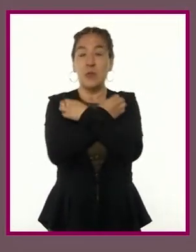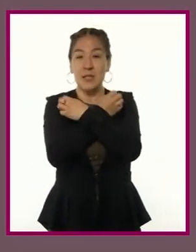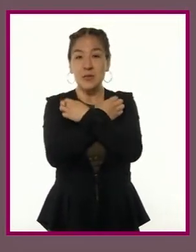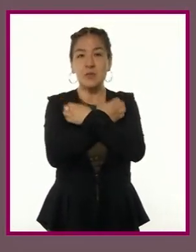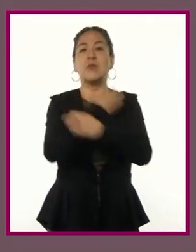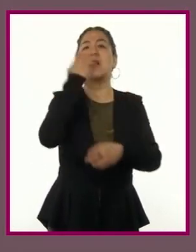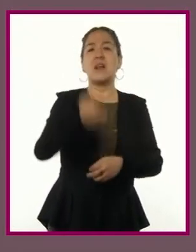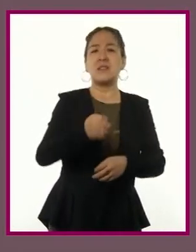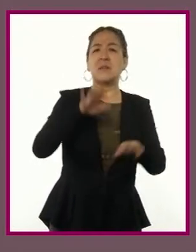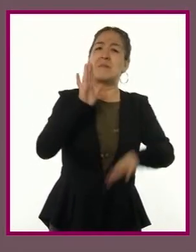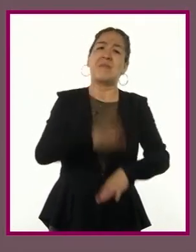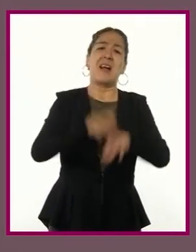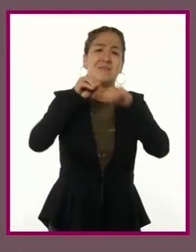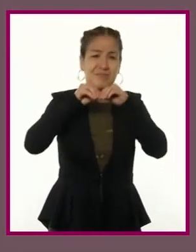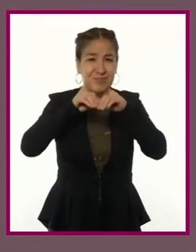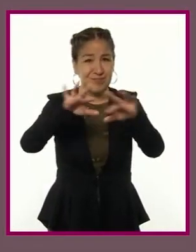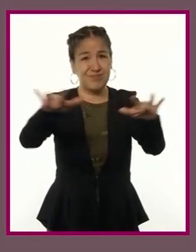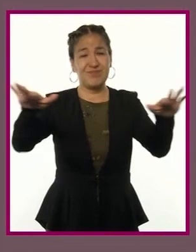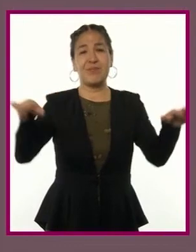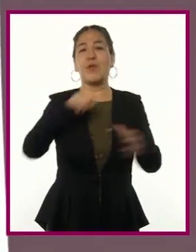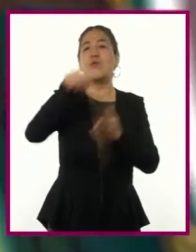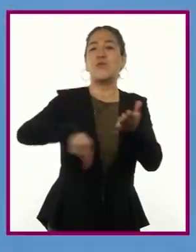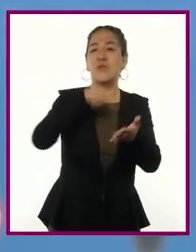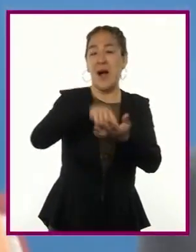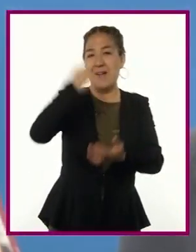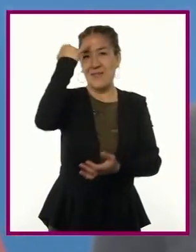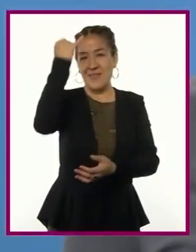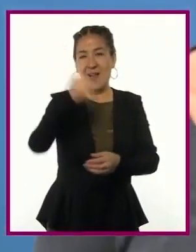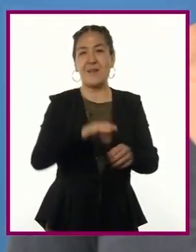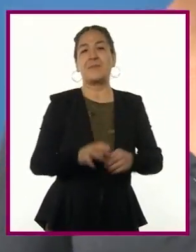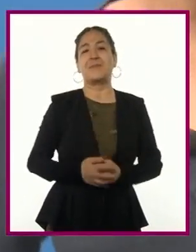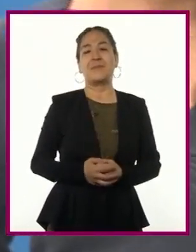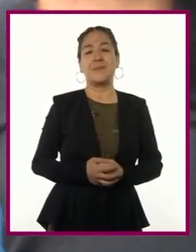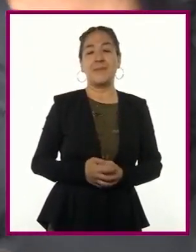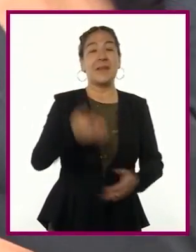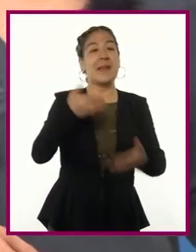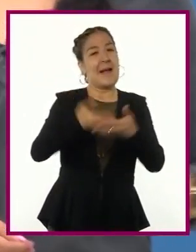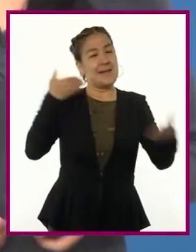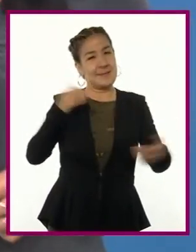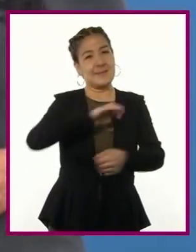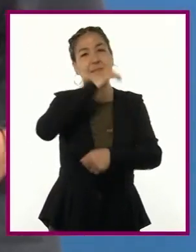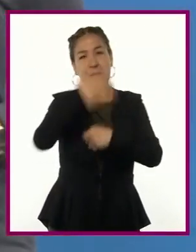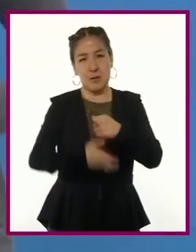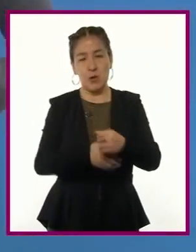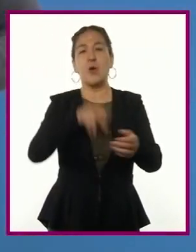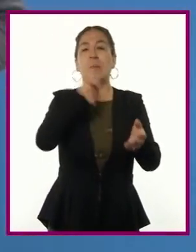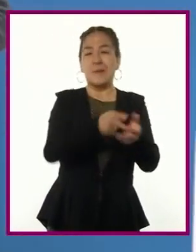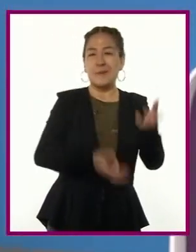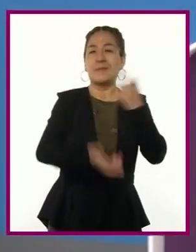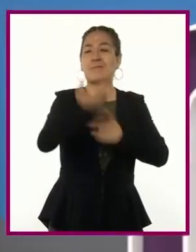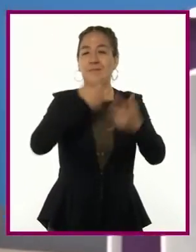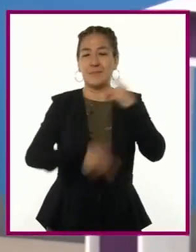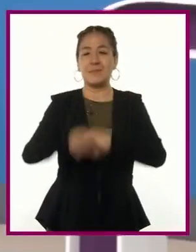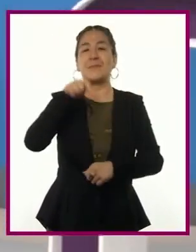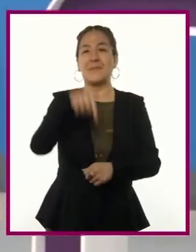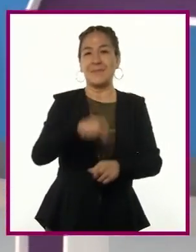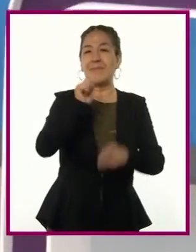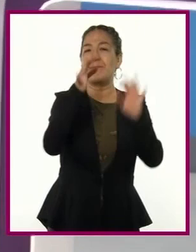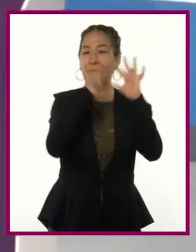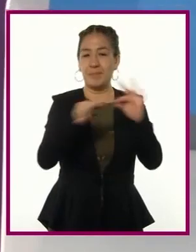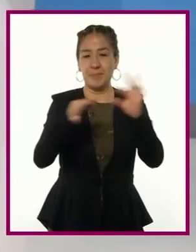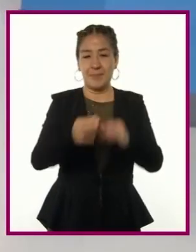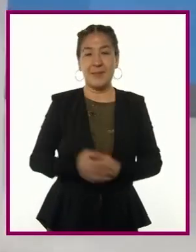ideas se difuminaron en gran parte de la sociedad. Antes de despedirnos, hagamos una breve recapitulación.